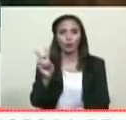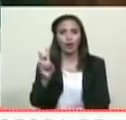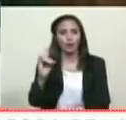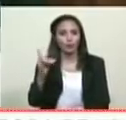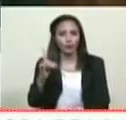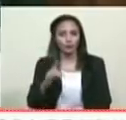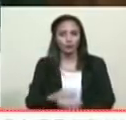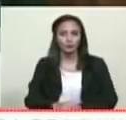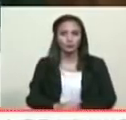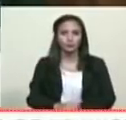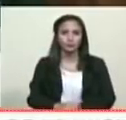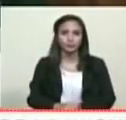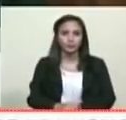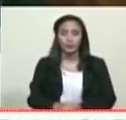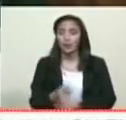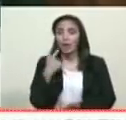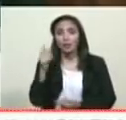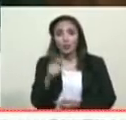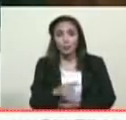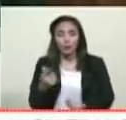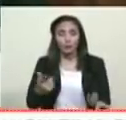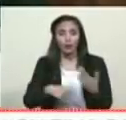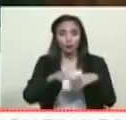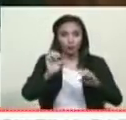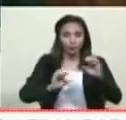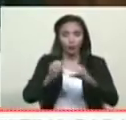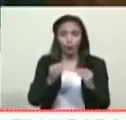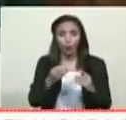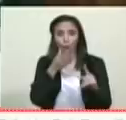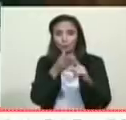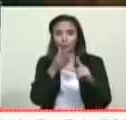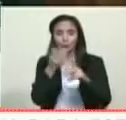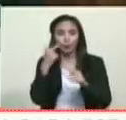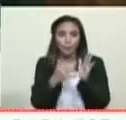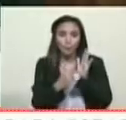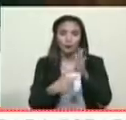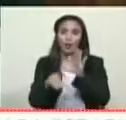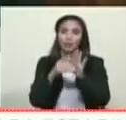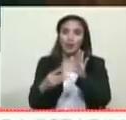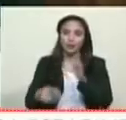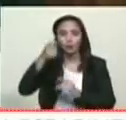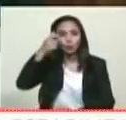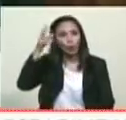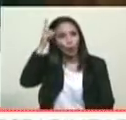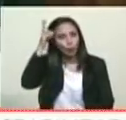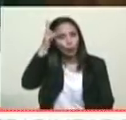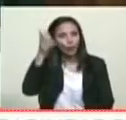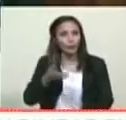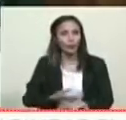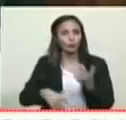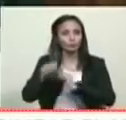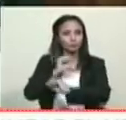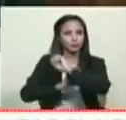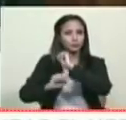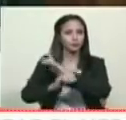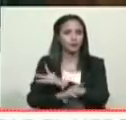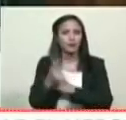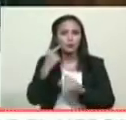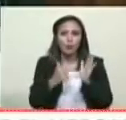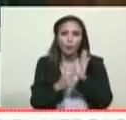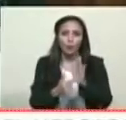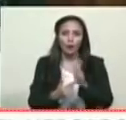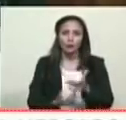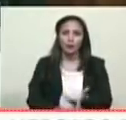Considerando la dedicación a la lucha por el reconocimiento de los derechos de los pueblos a su autodeterminación